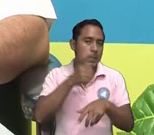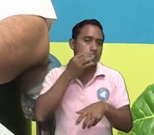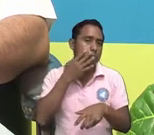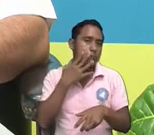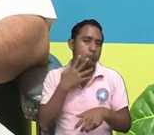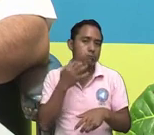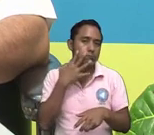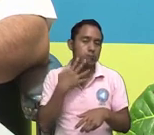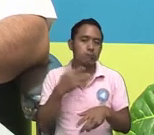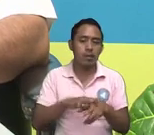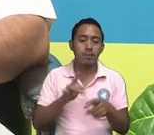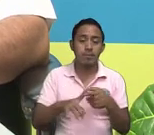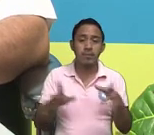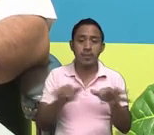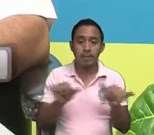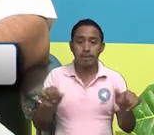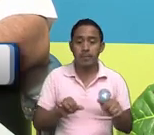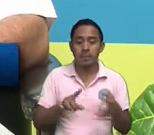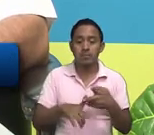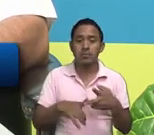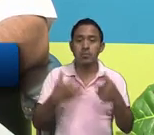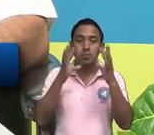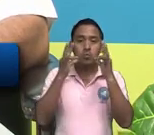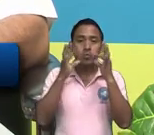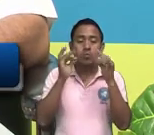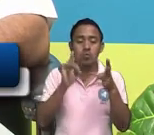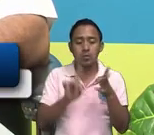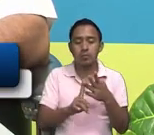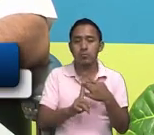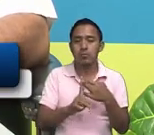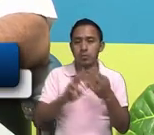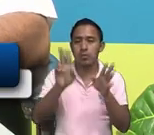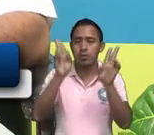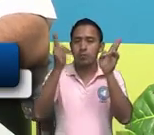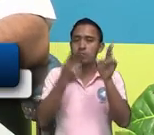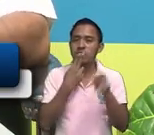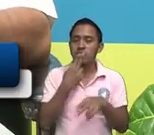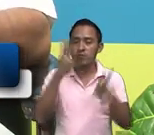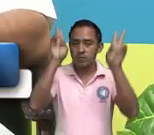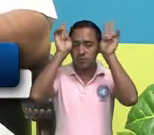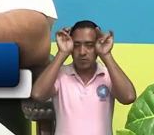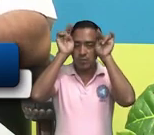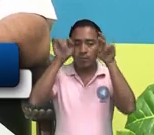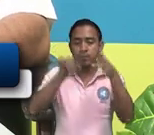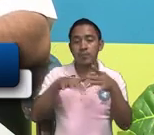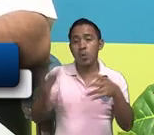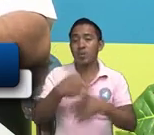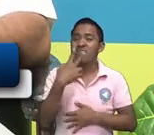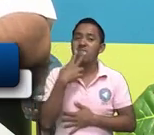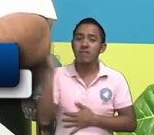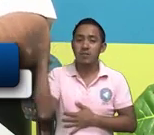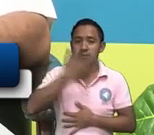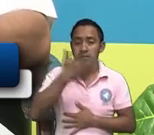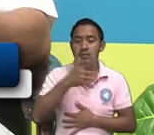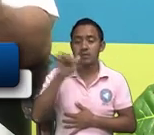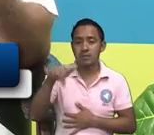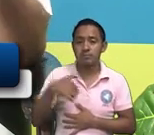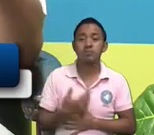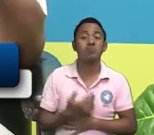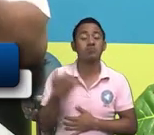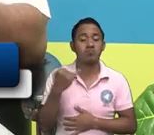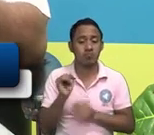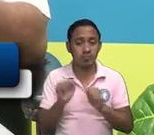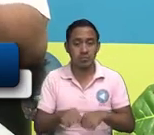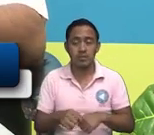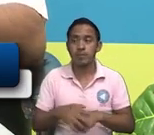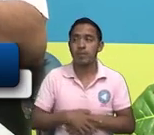los perros, a los gatos, a los conejos. Y estos de manera silvestre, los murciélagos, que son pueden llegar